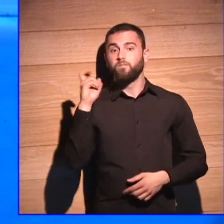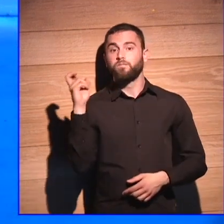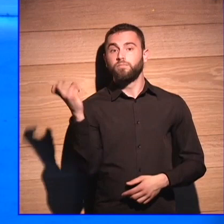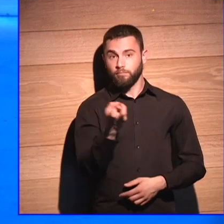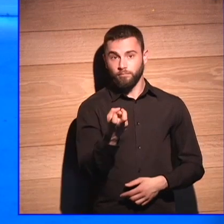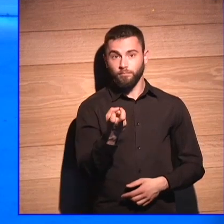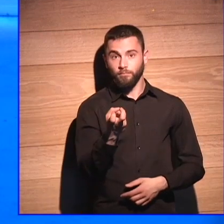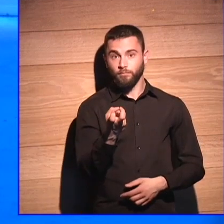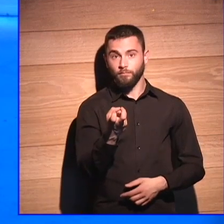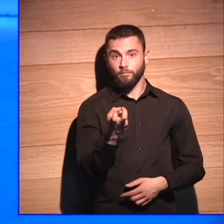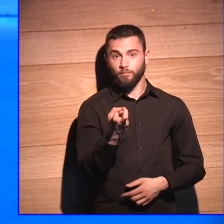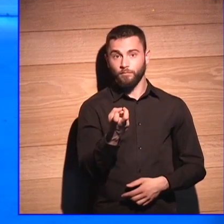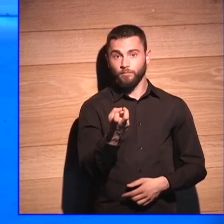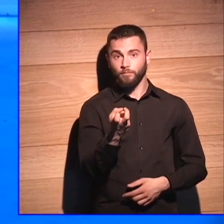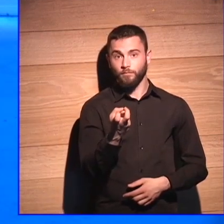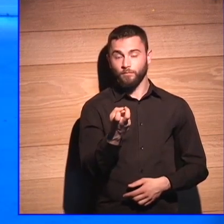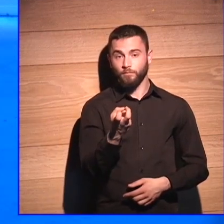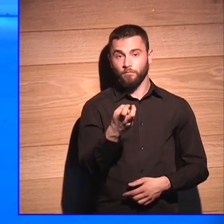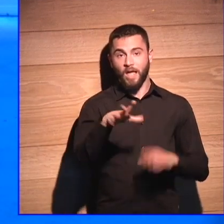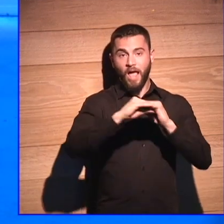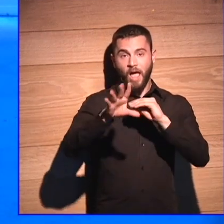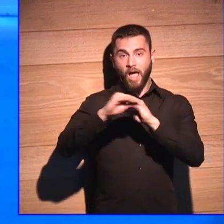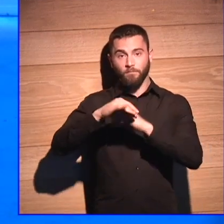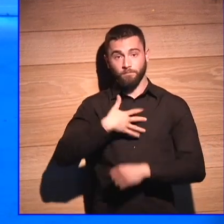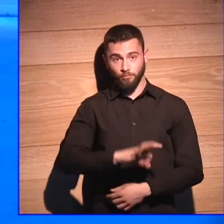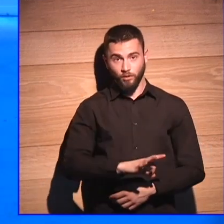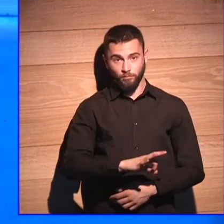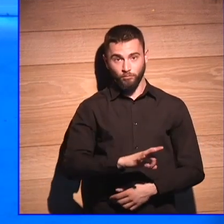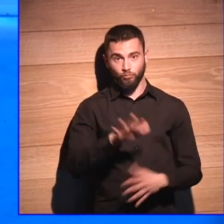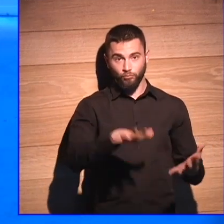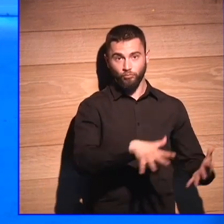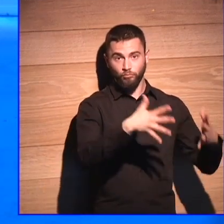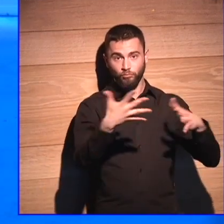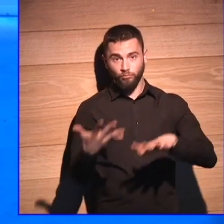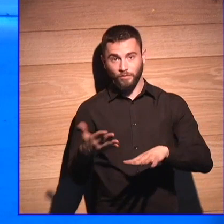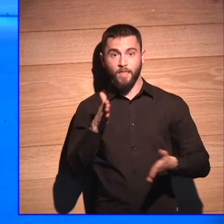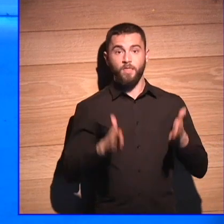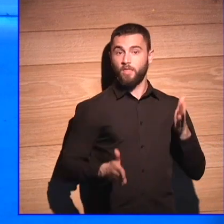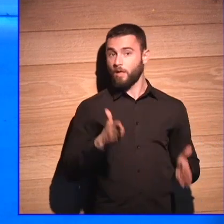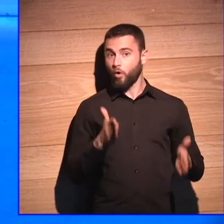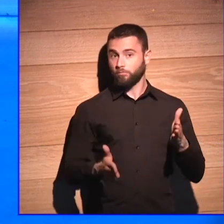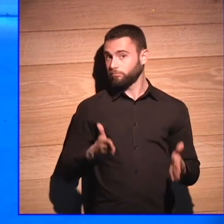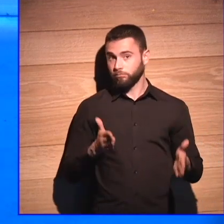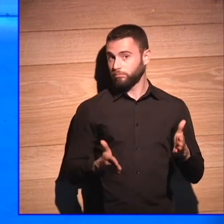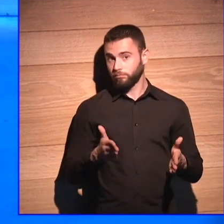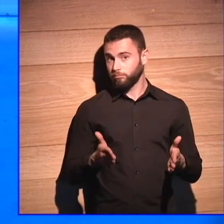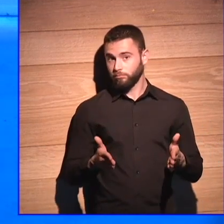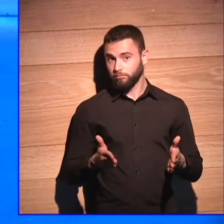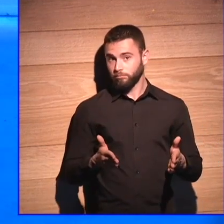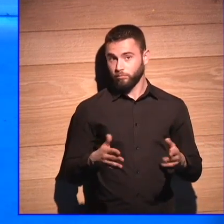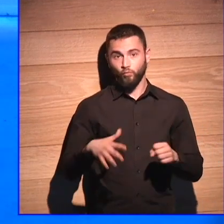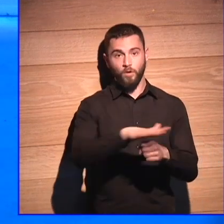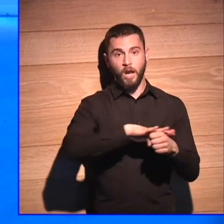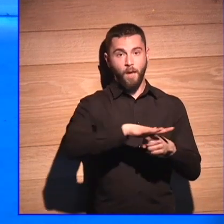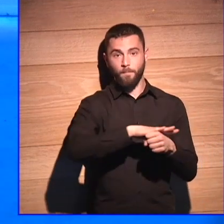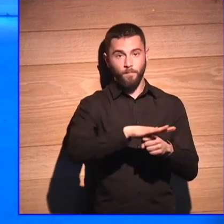podemos irnos añadiendo, pues nos pueden convertir en cyborgs, y hay todo un ámbito